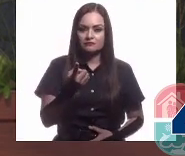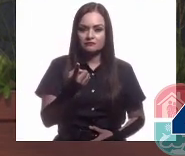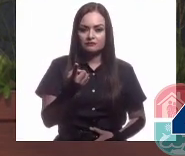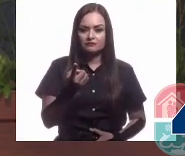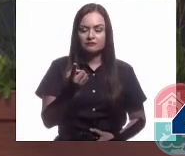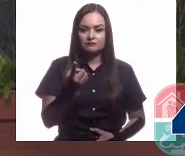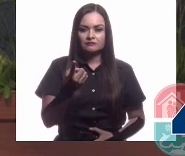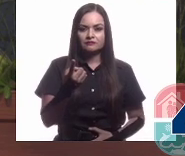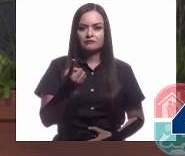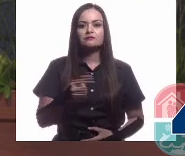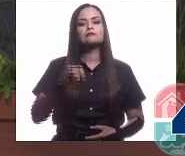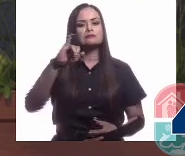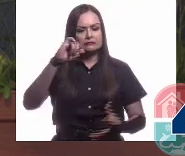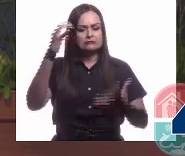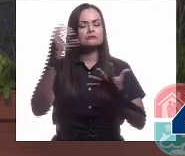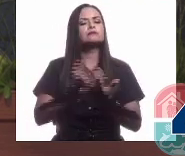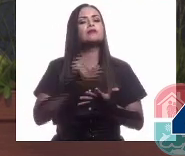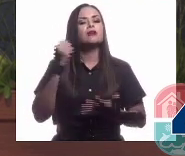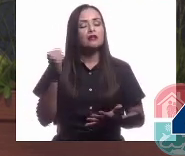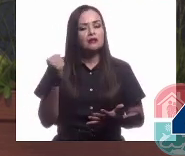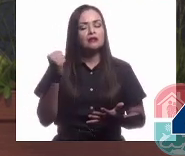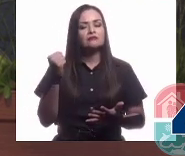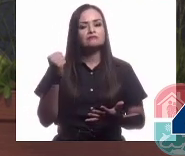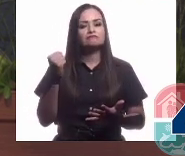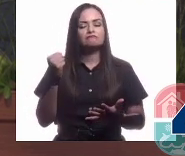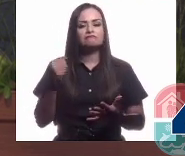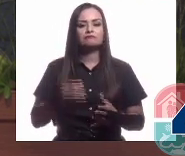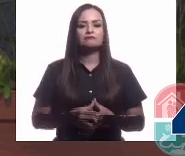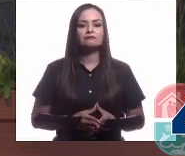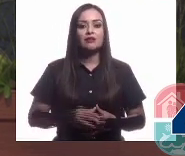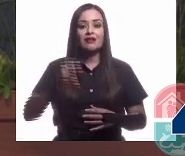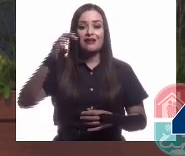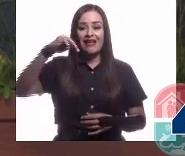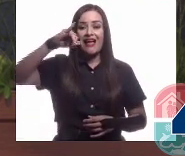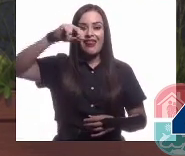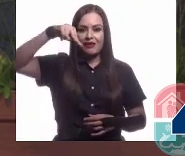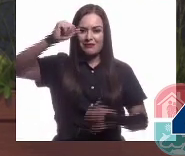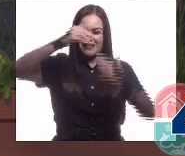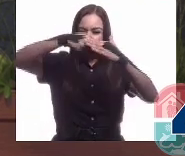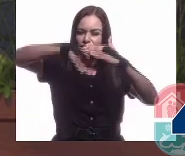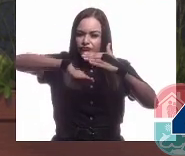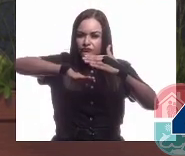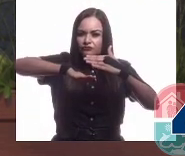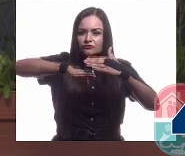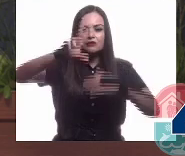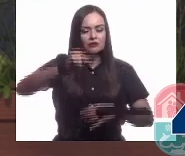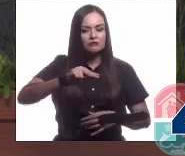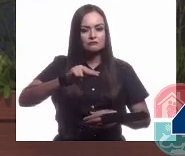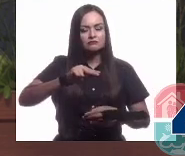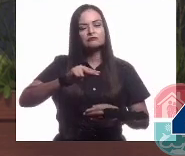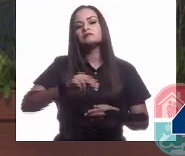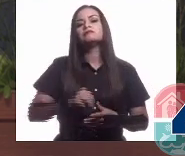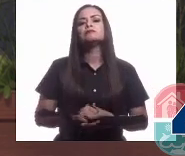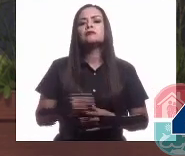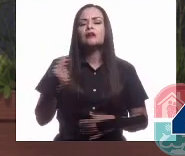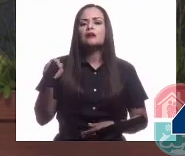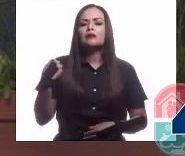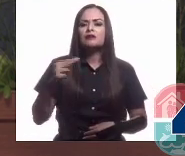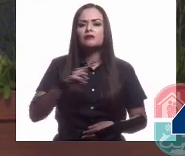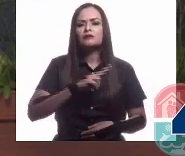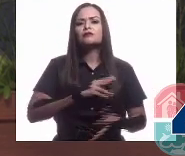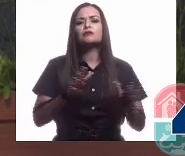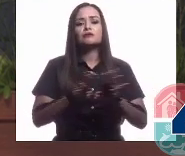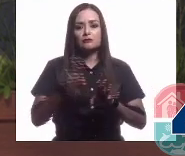Dijimos y lo logramos, no a la minería tóxica. Fuimos pioneros en dejar a un lado la cultura